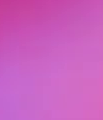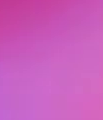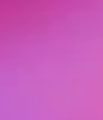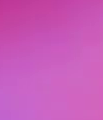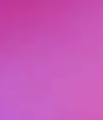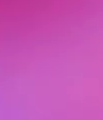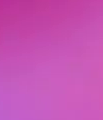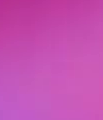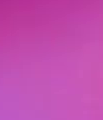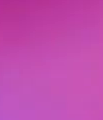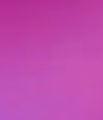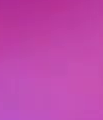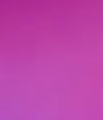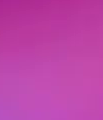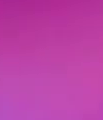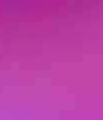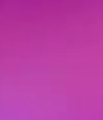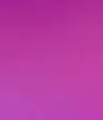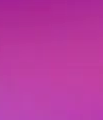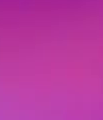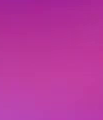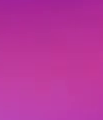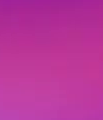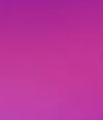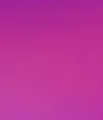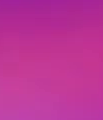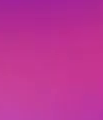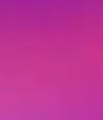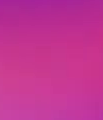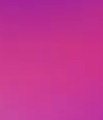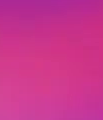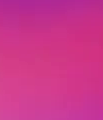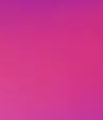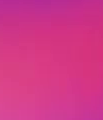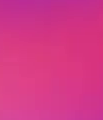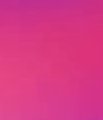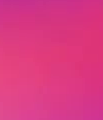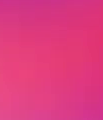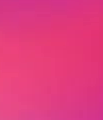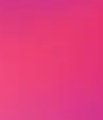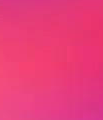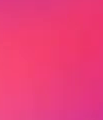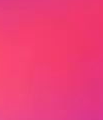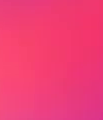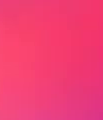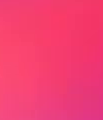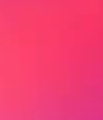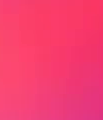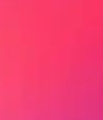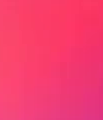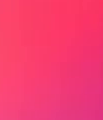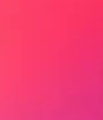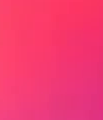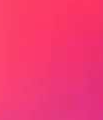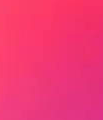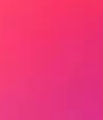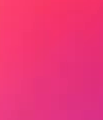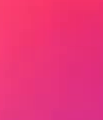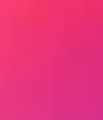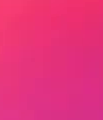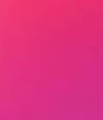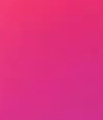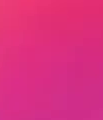Apoyo Pedagógico a Distancia. El número de teléfono para secundaria es el 55 36